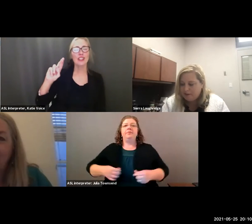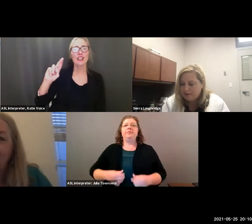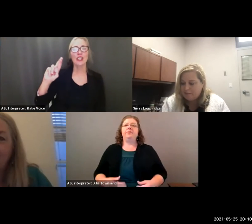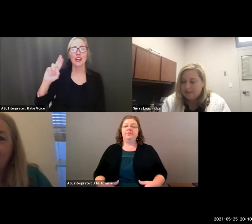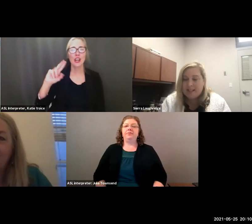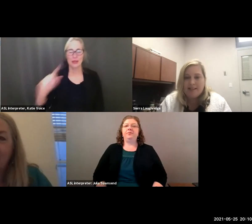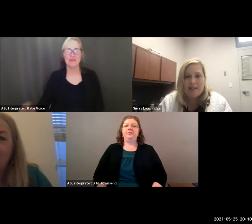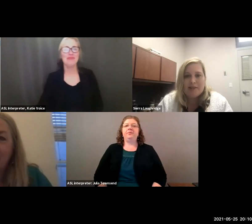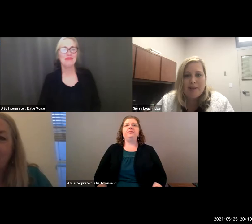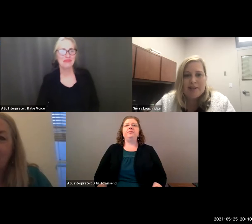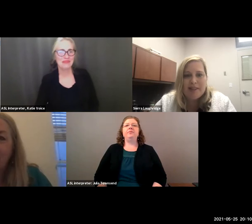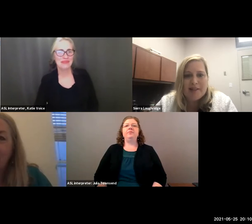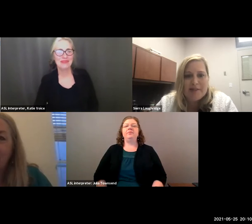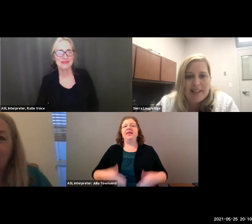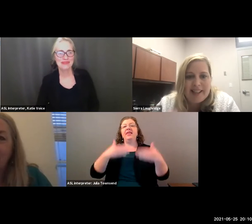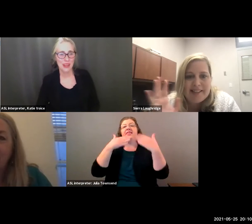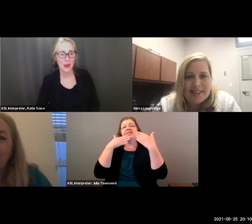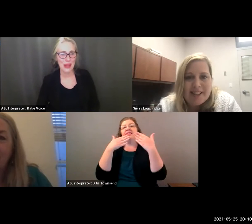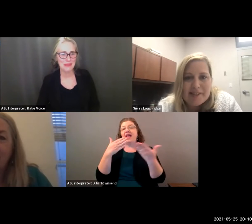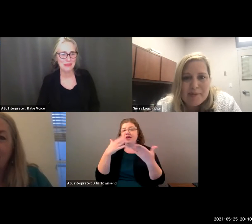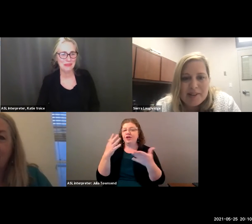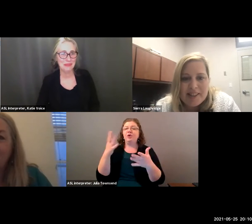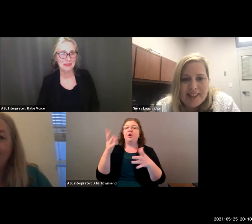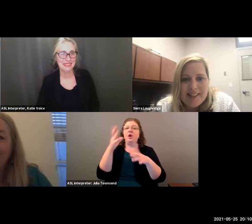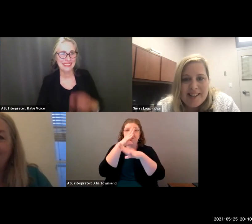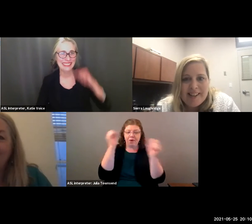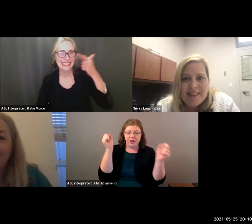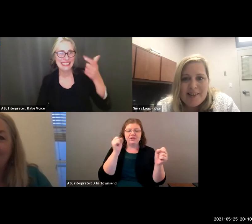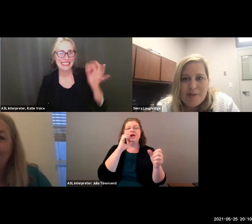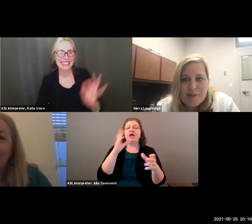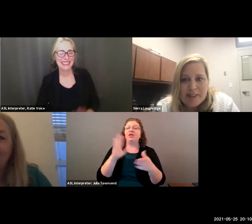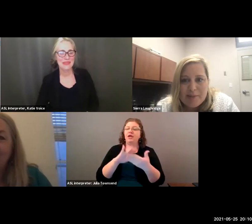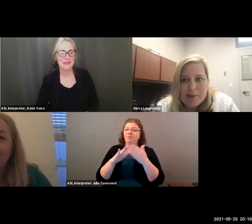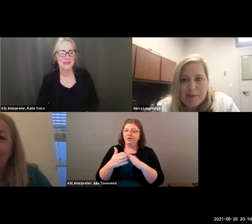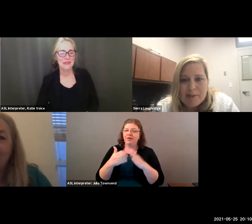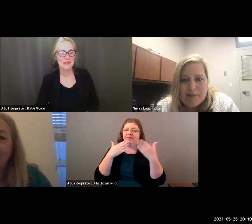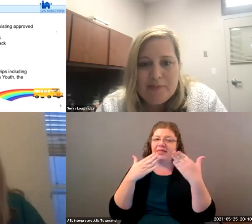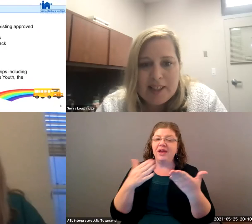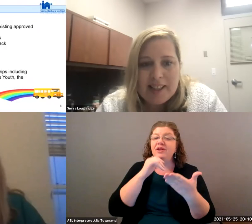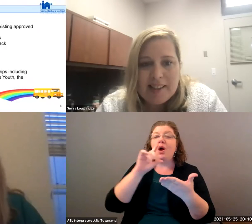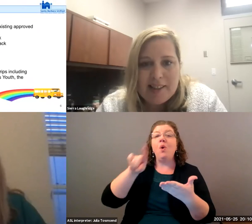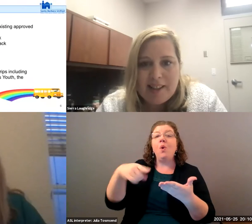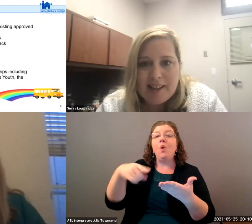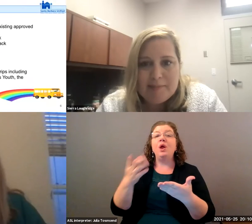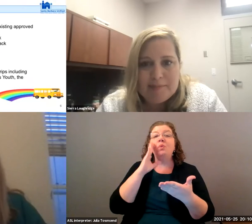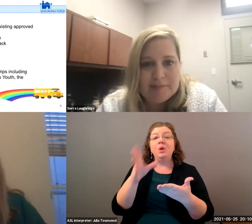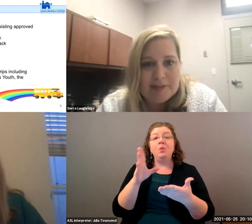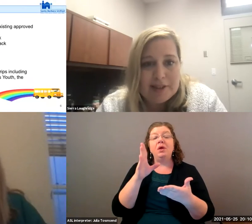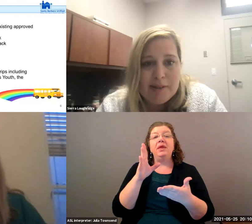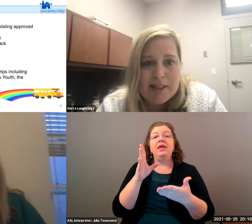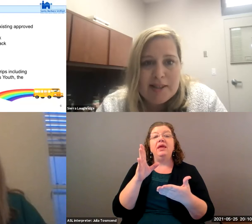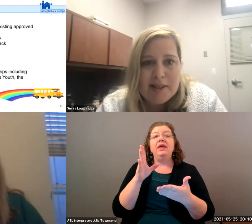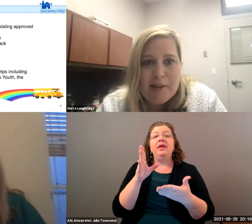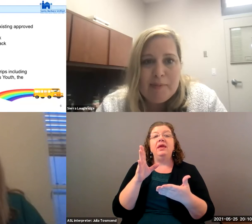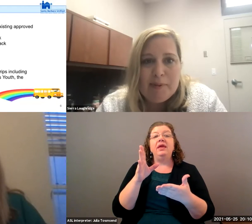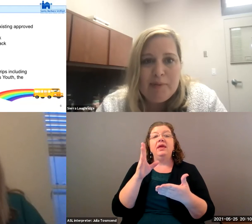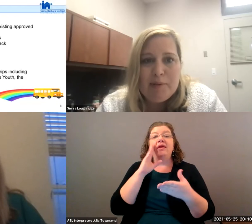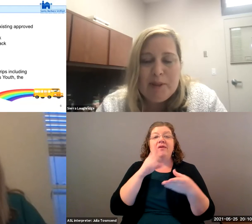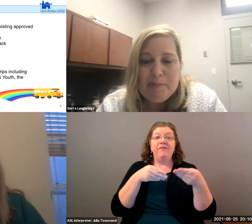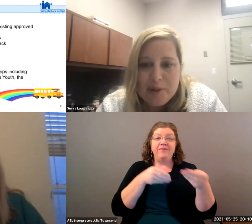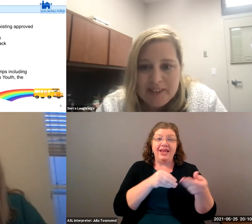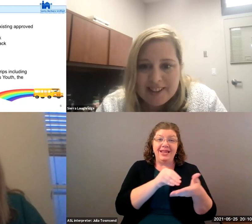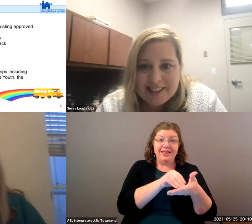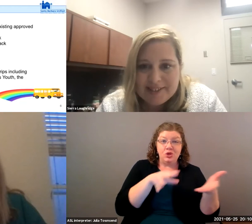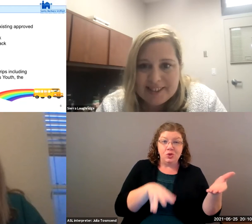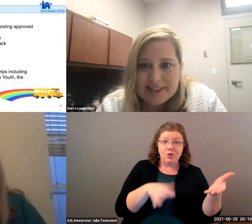Roundy Harder. Buenas noches, presidenta Ford, miembros del consejo, superintendente Maldonado y miembros de la comunidad.